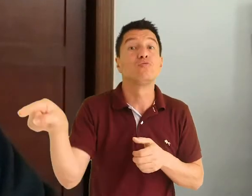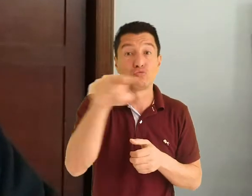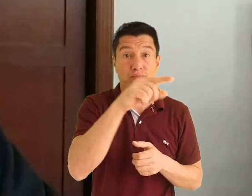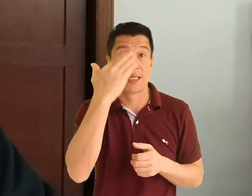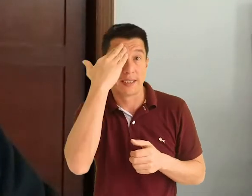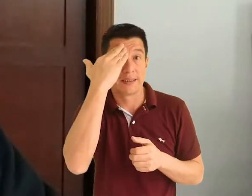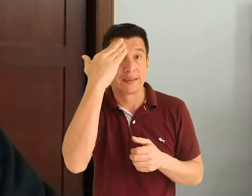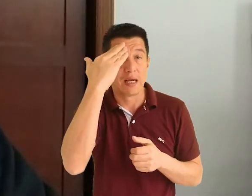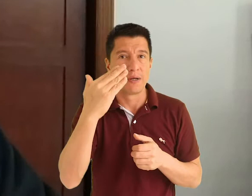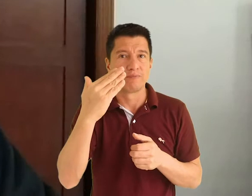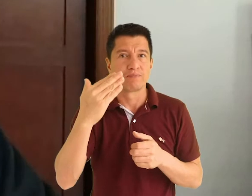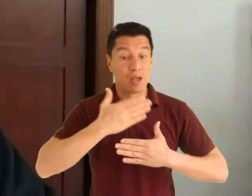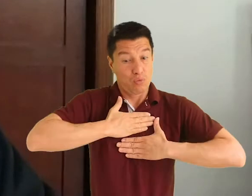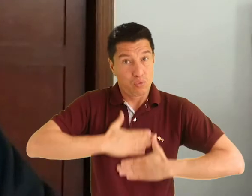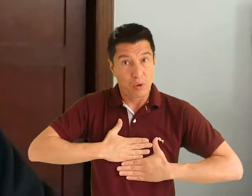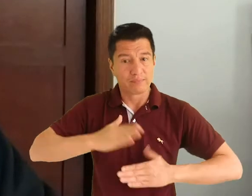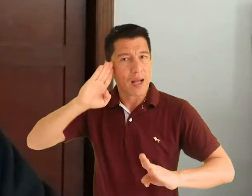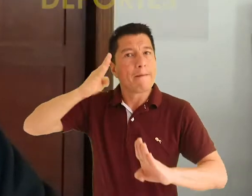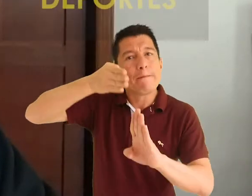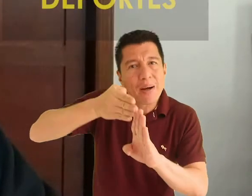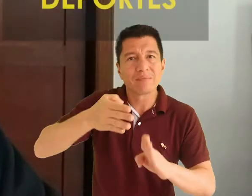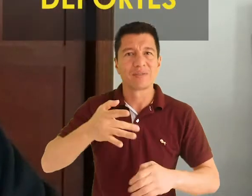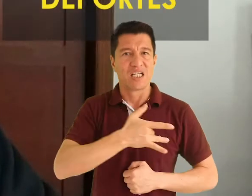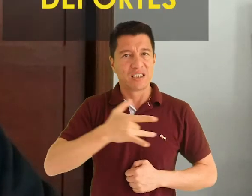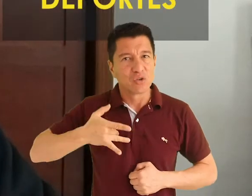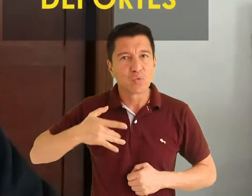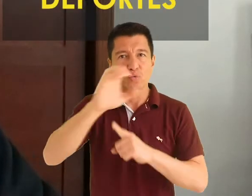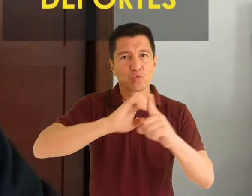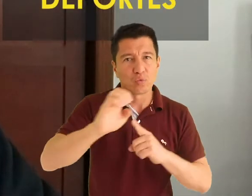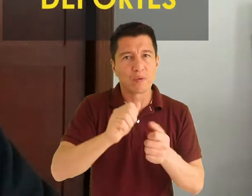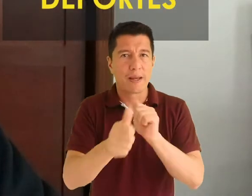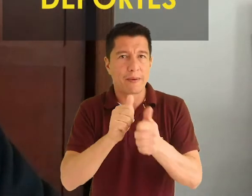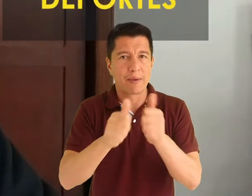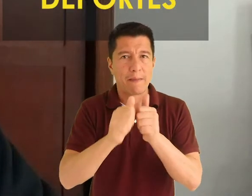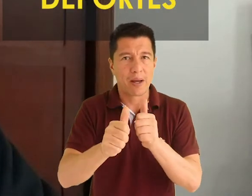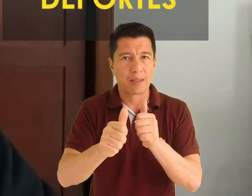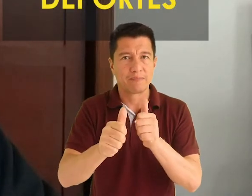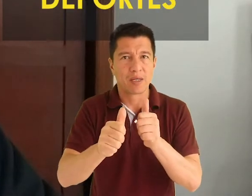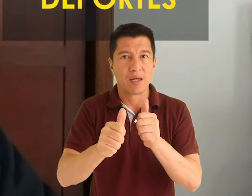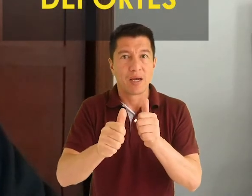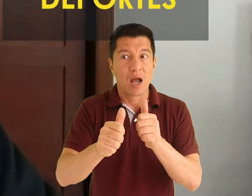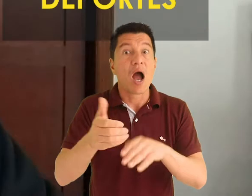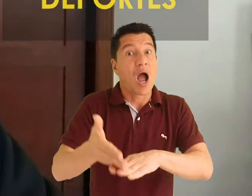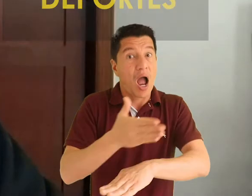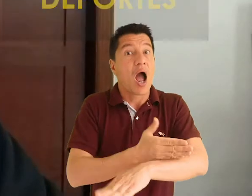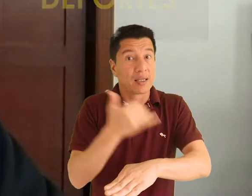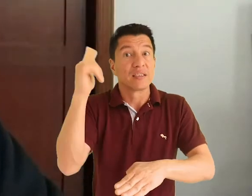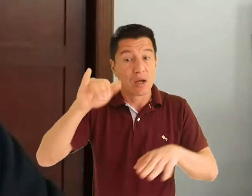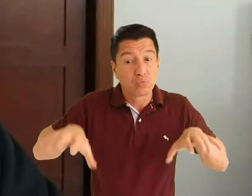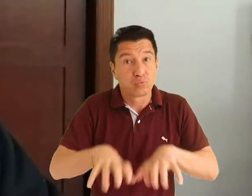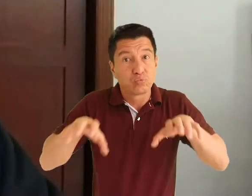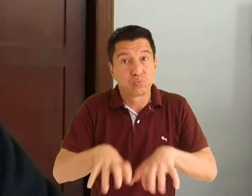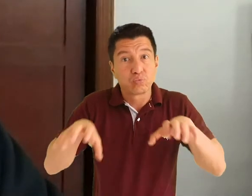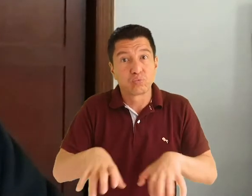contarles también pues que, como ustedes lo saben, pues está enfocado a salud, cultura y deporte, y en particular quiero